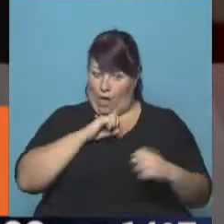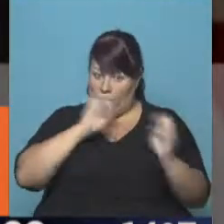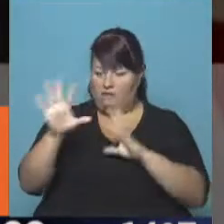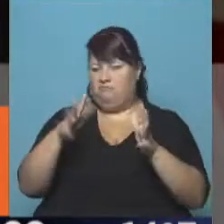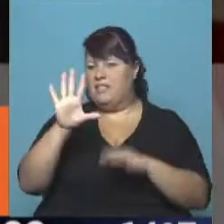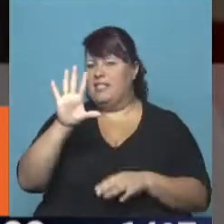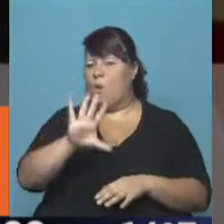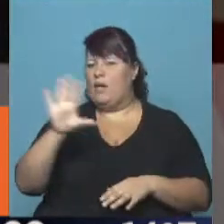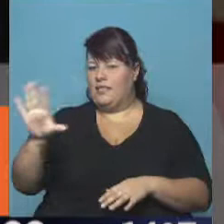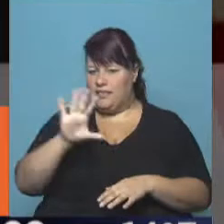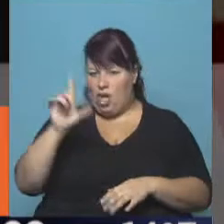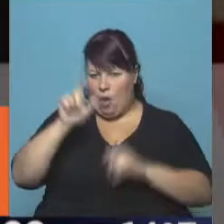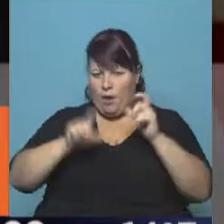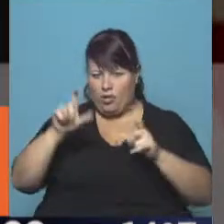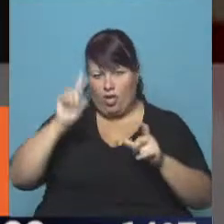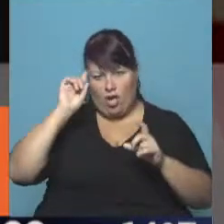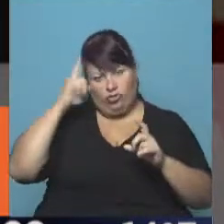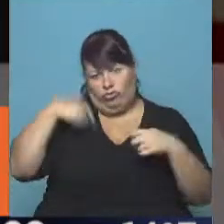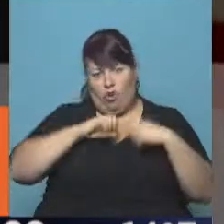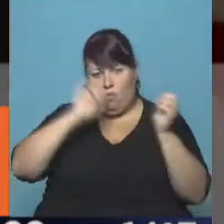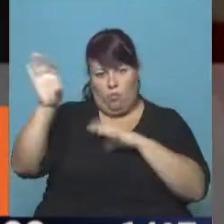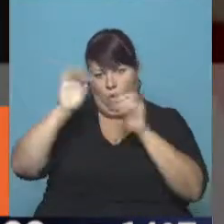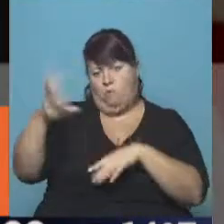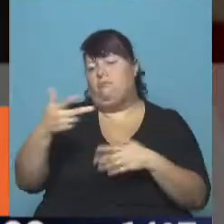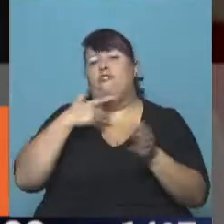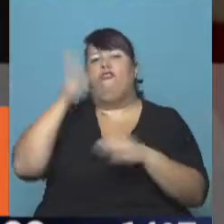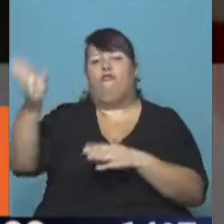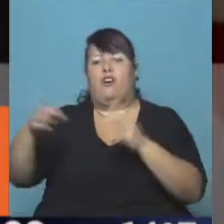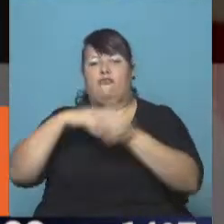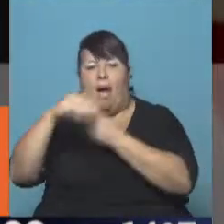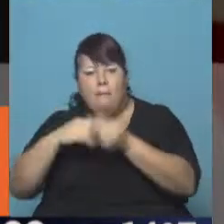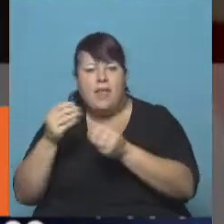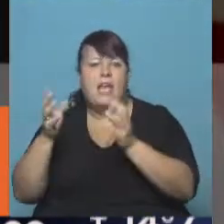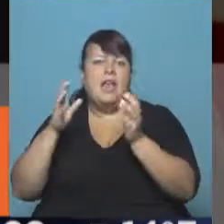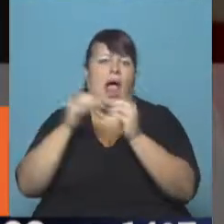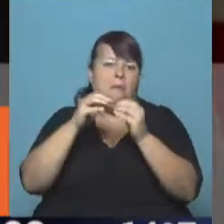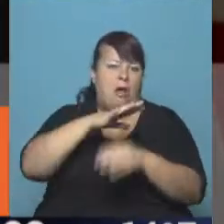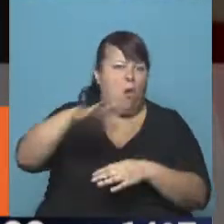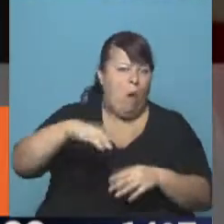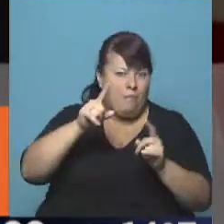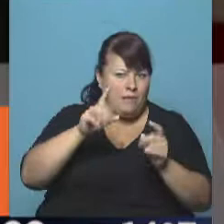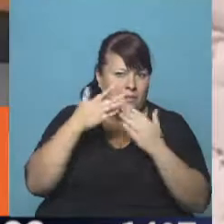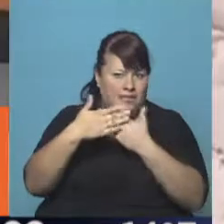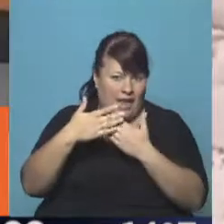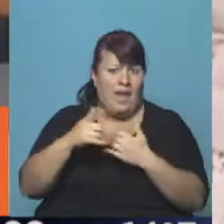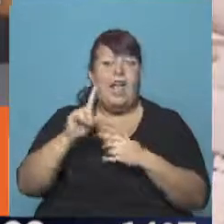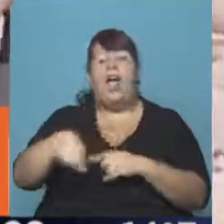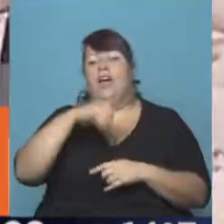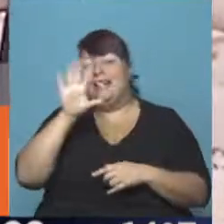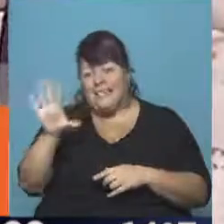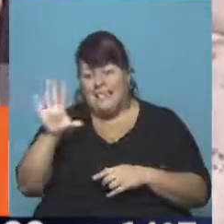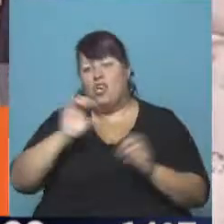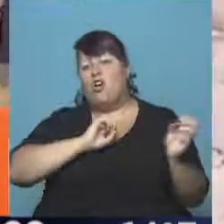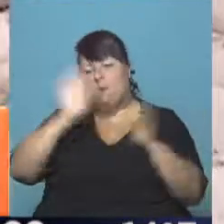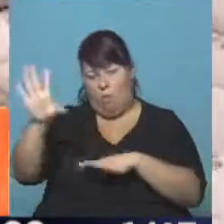orden de 55 personas autoevacuadas digamos a través de familiares real de la región y demás y tenemos 5